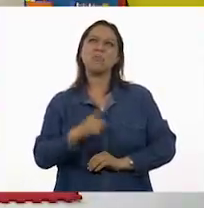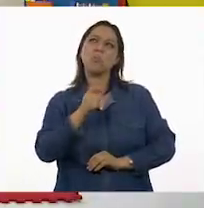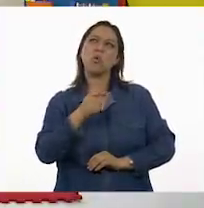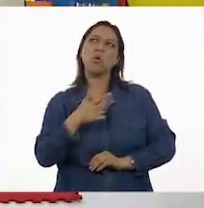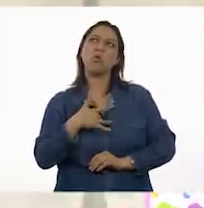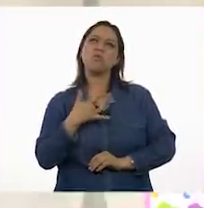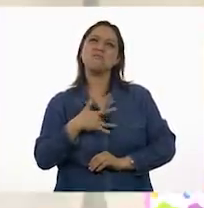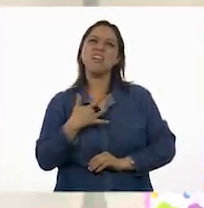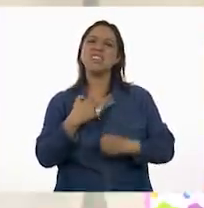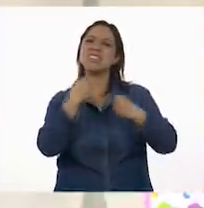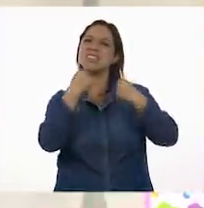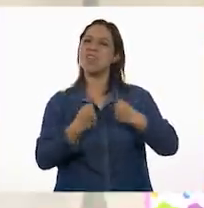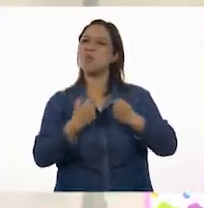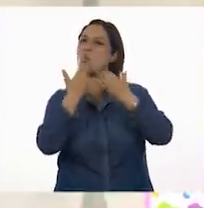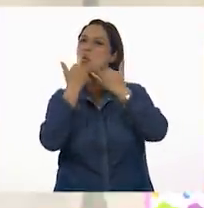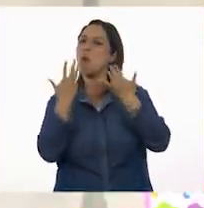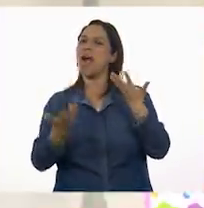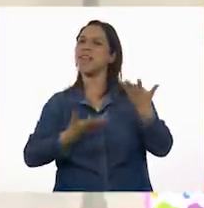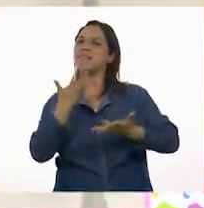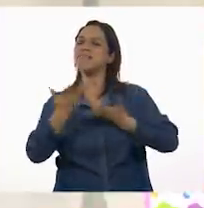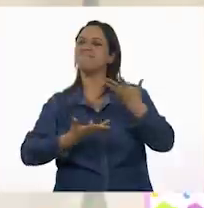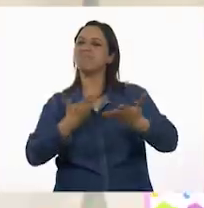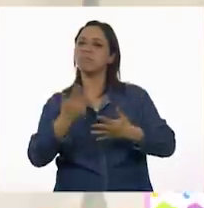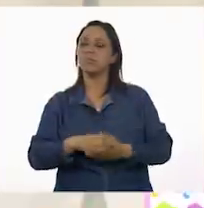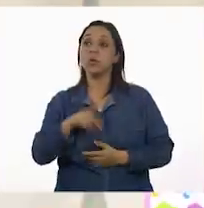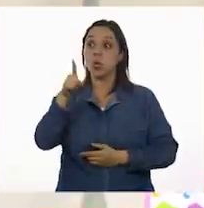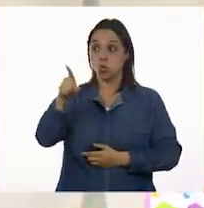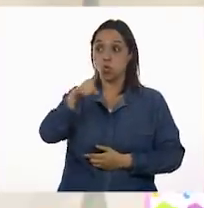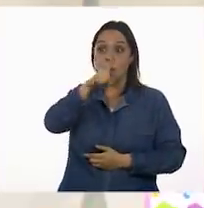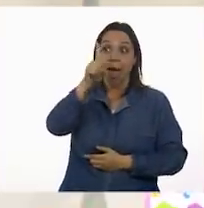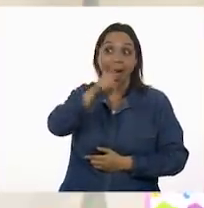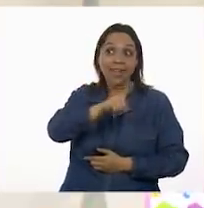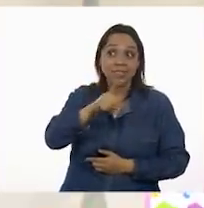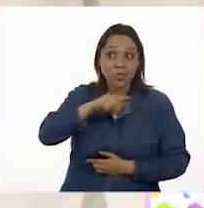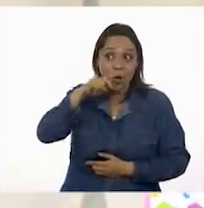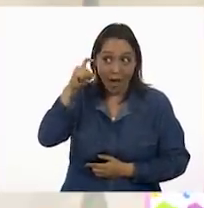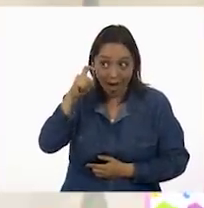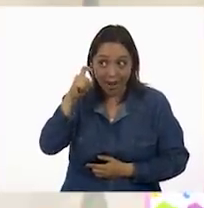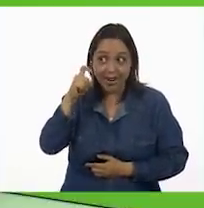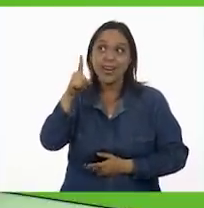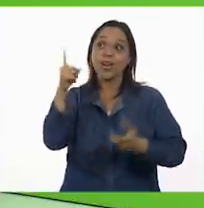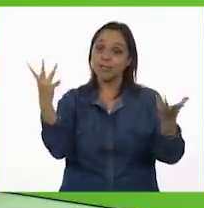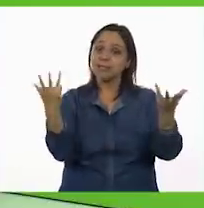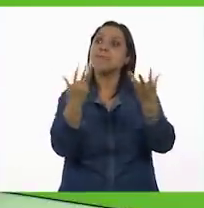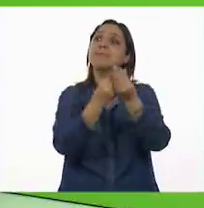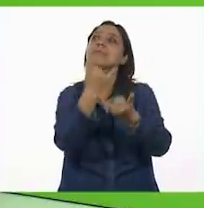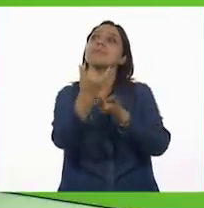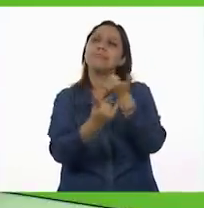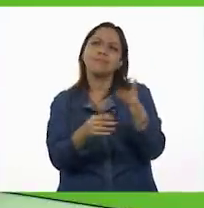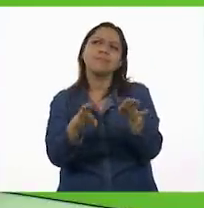insegura. ¿Cómo convencerías a Sohar de que jugara contigo?